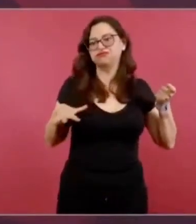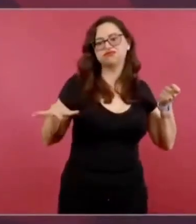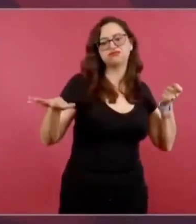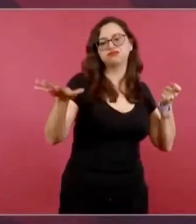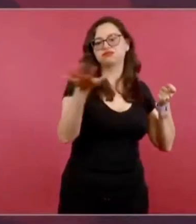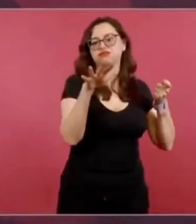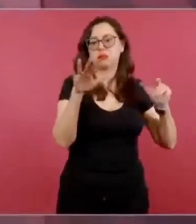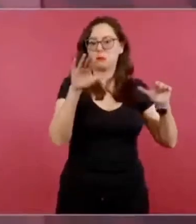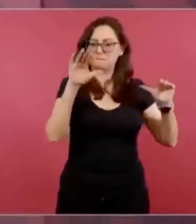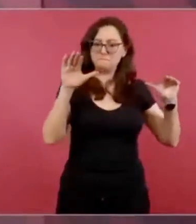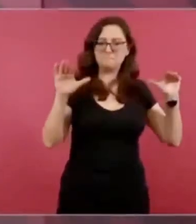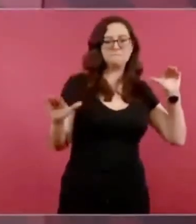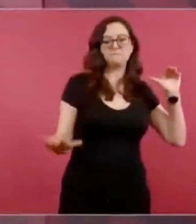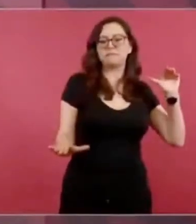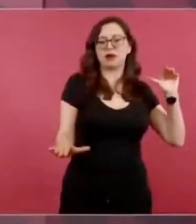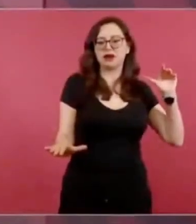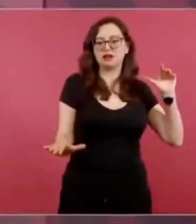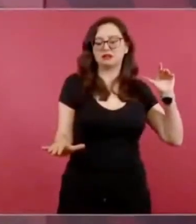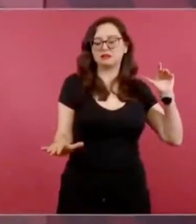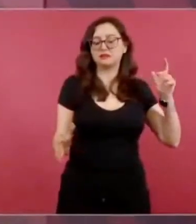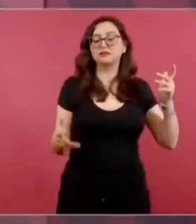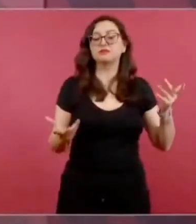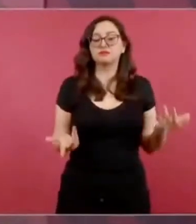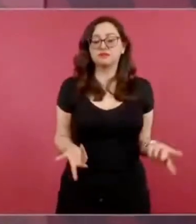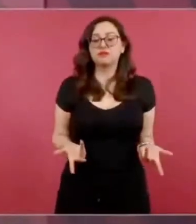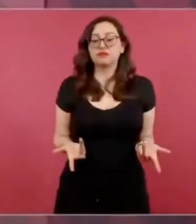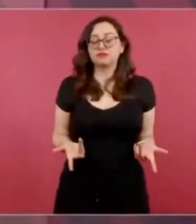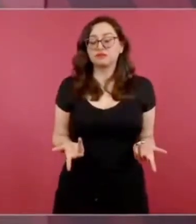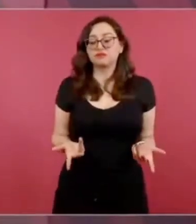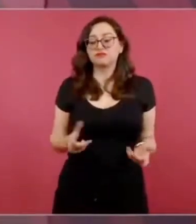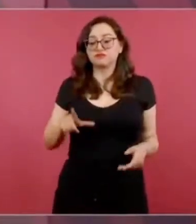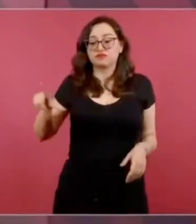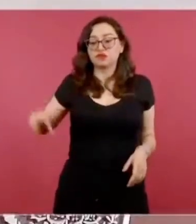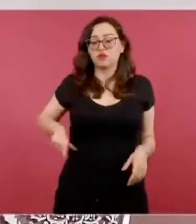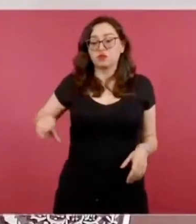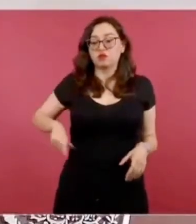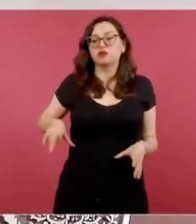que tenía confiscados todos los poderes públicos.